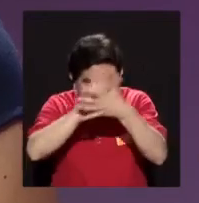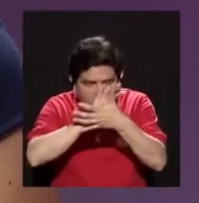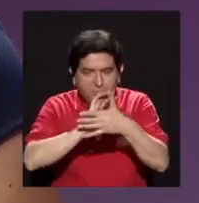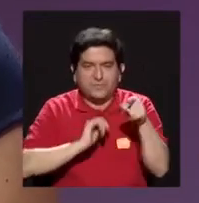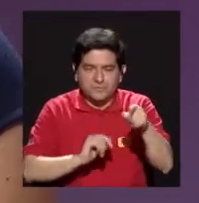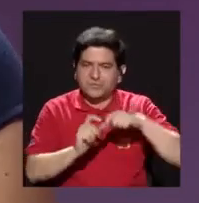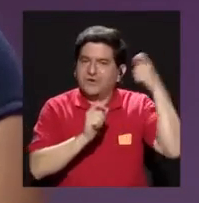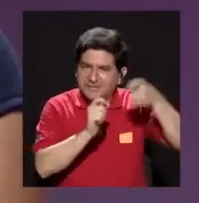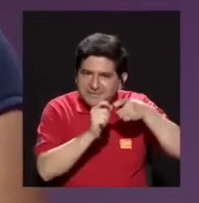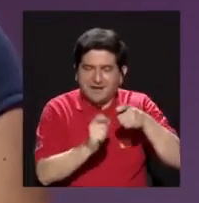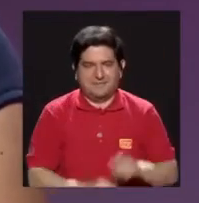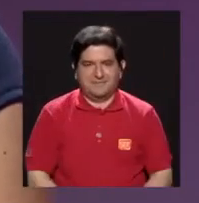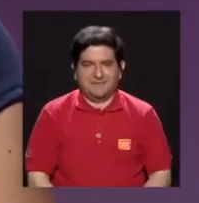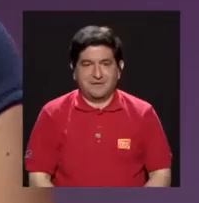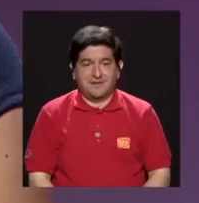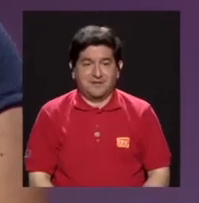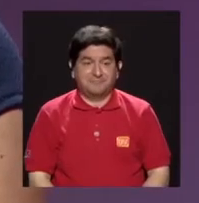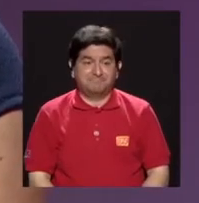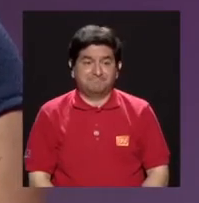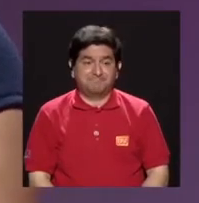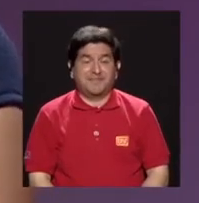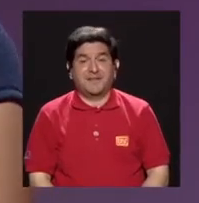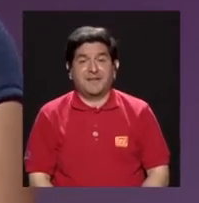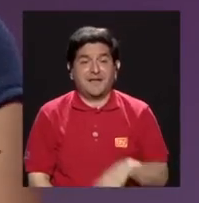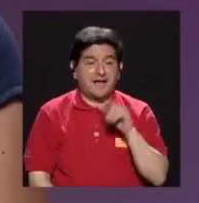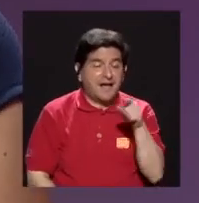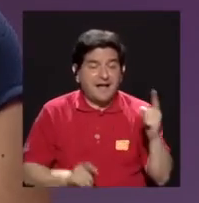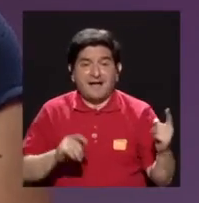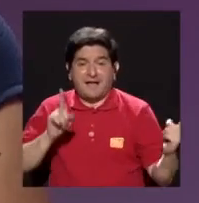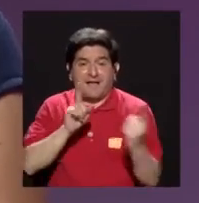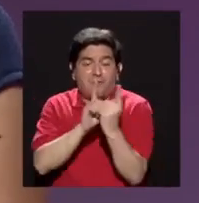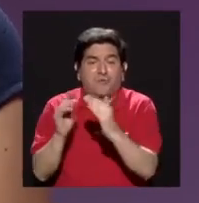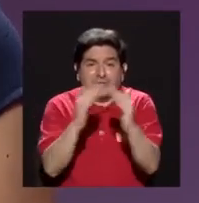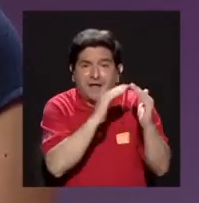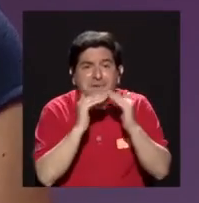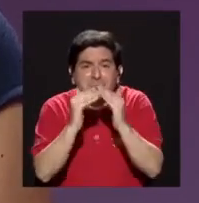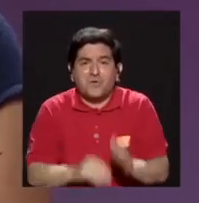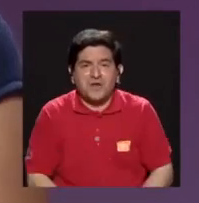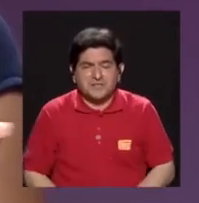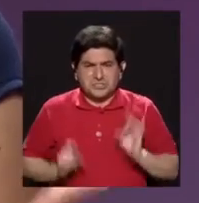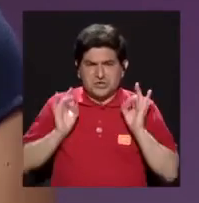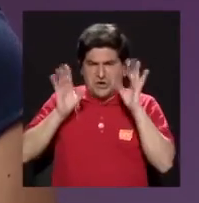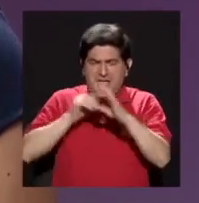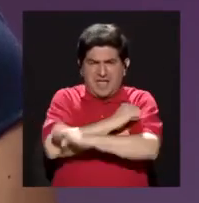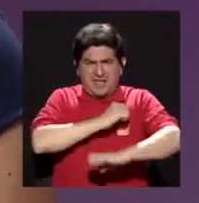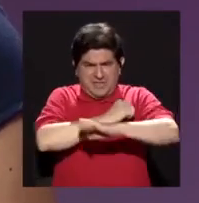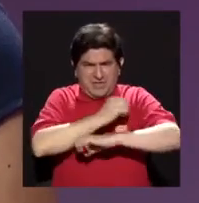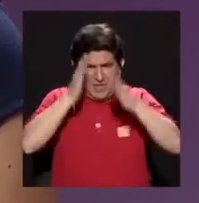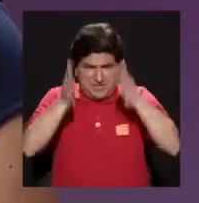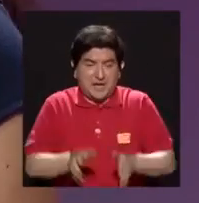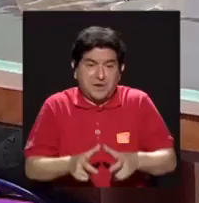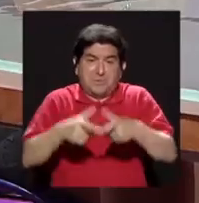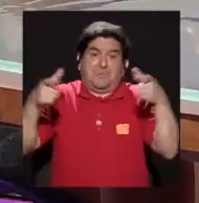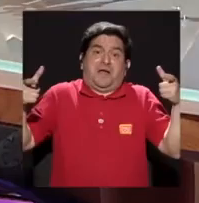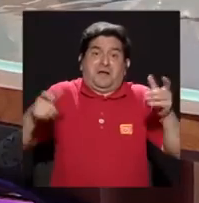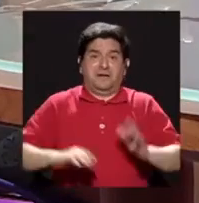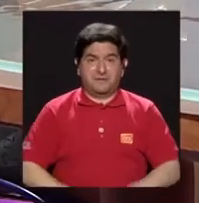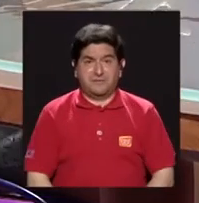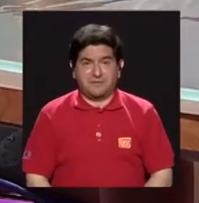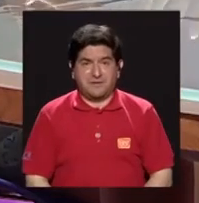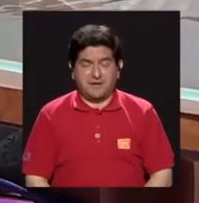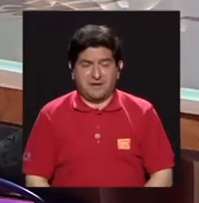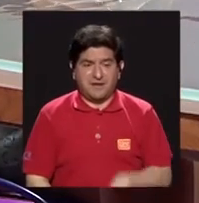Y por supuesto eso se enfrenta o se encuentra con una población que es xenófoba en su mayoría y ahí es